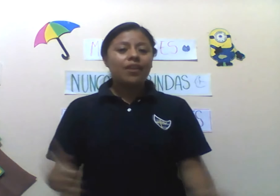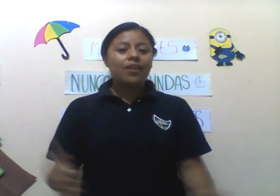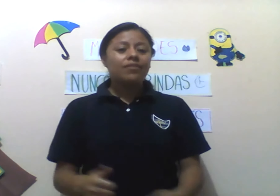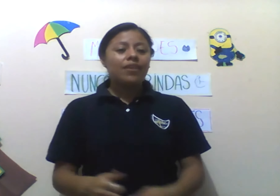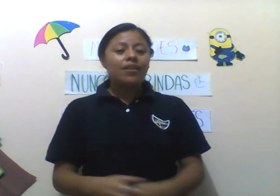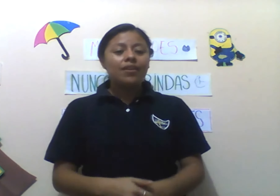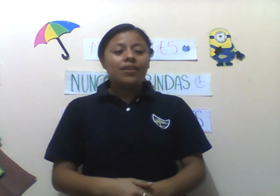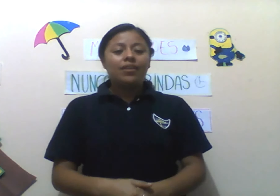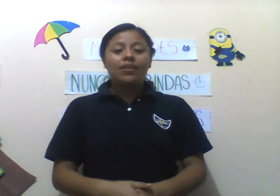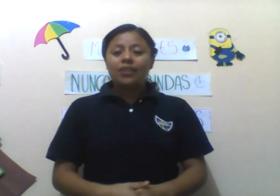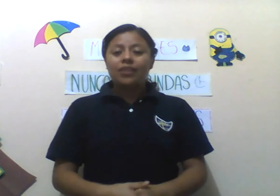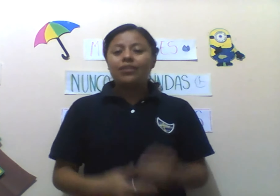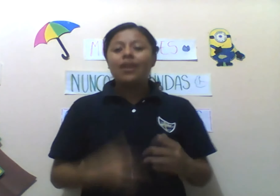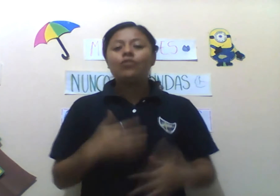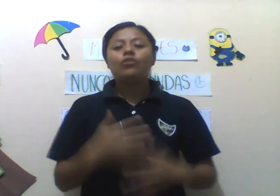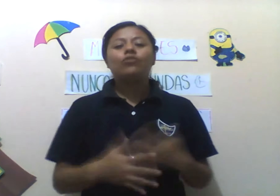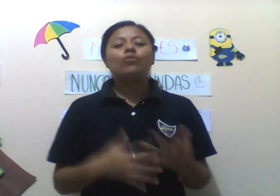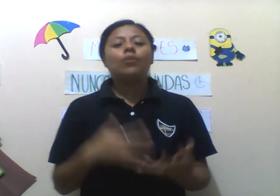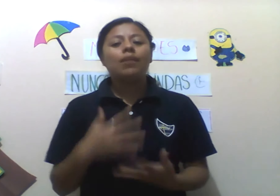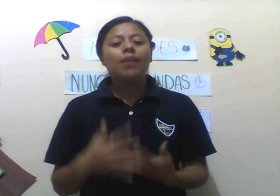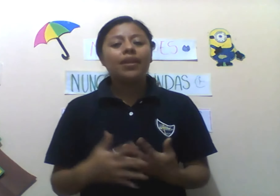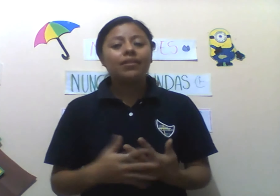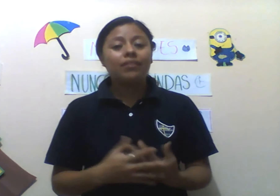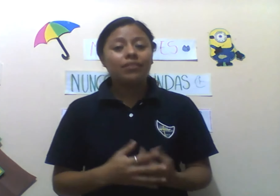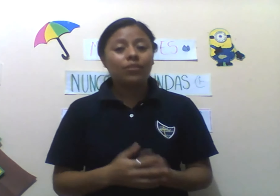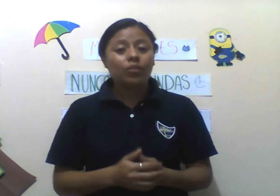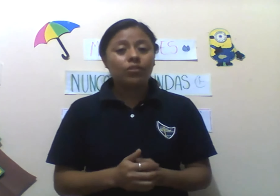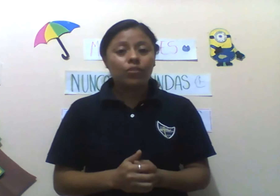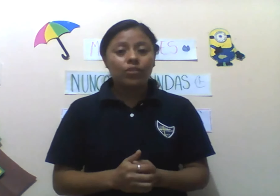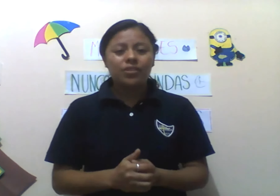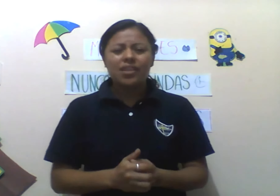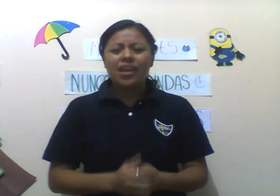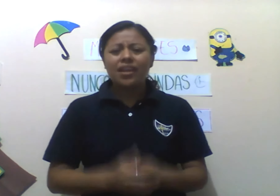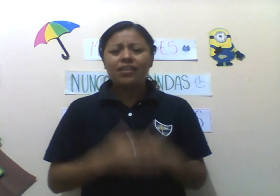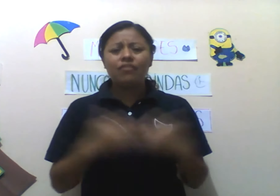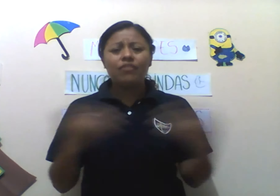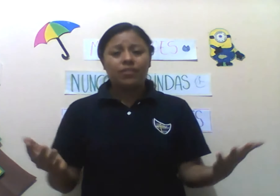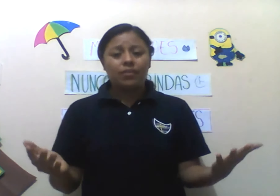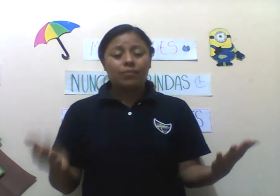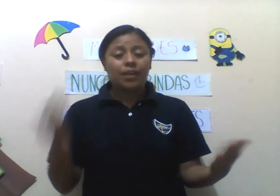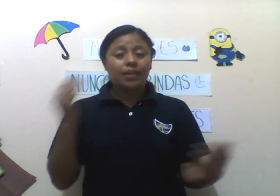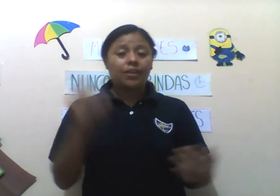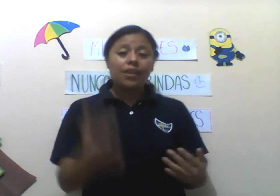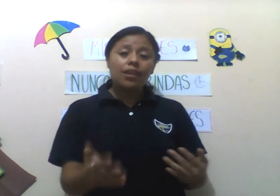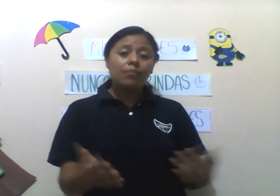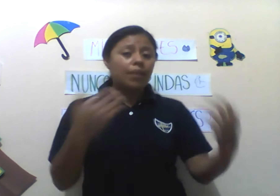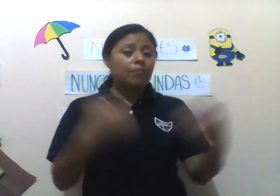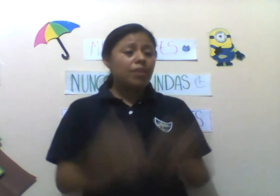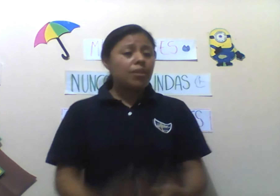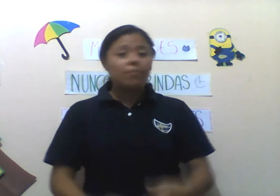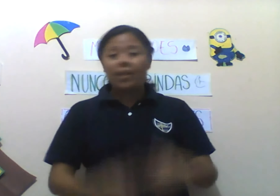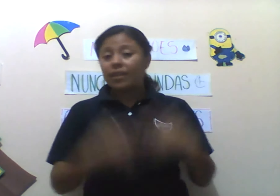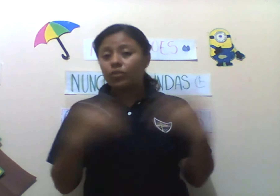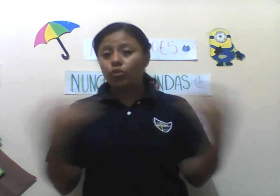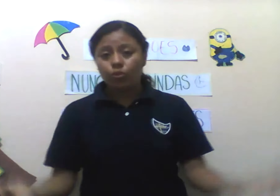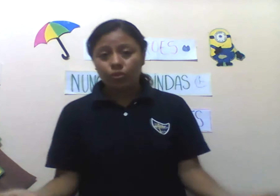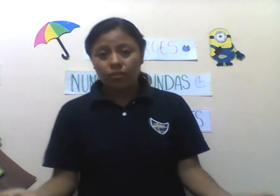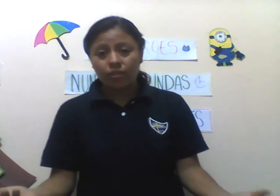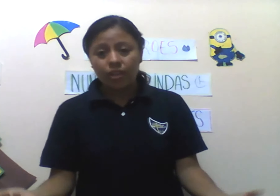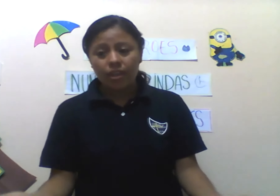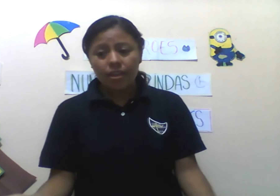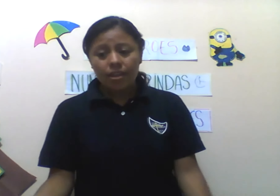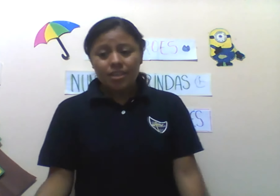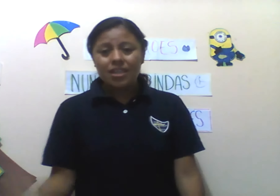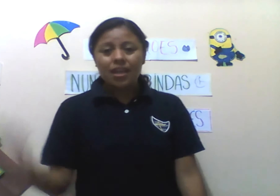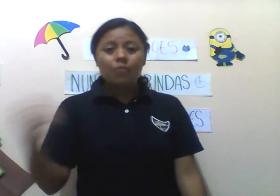en casa y tratando de sobrellevar esta situación. Sé que es difícil para ti, para mí, para todos.